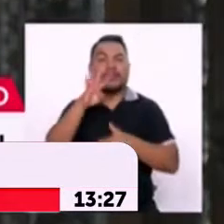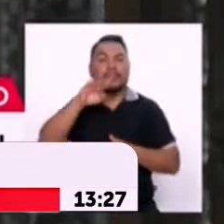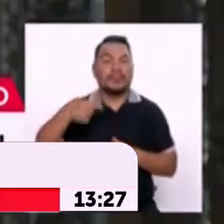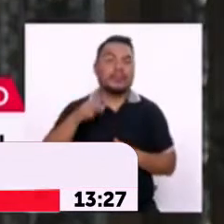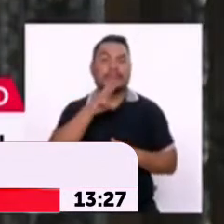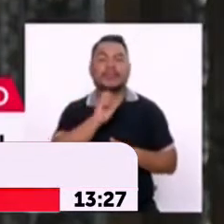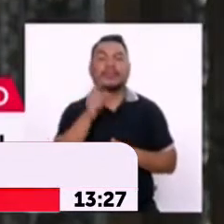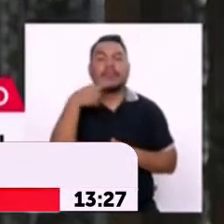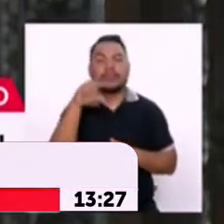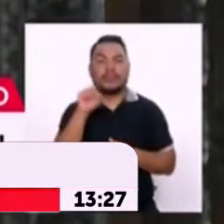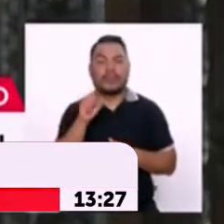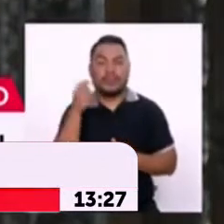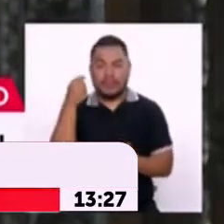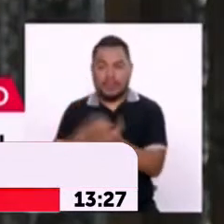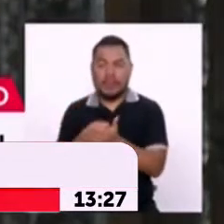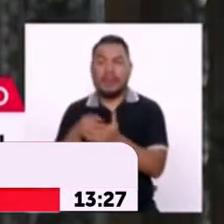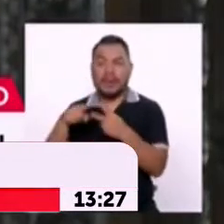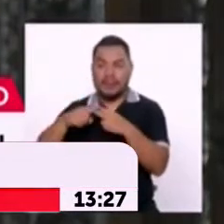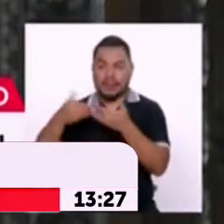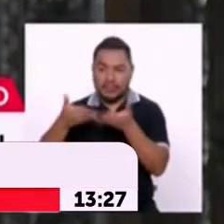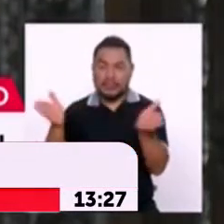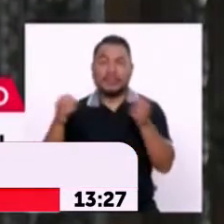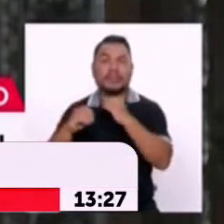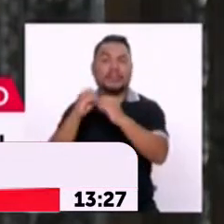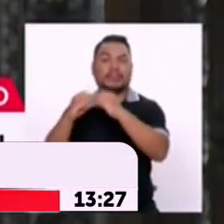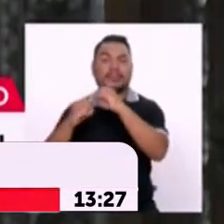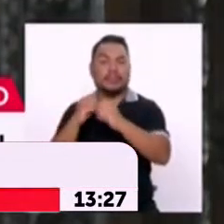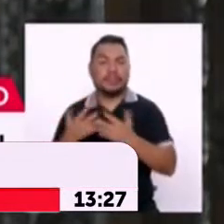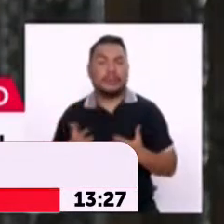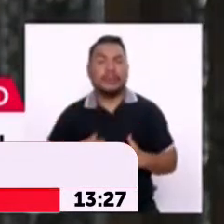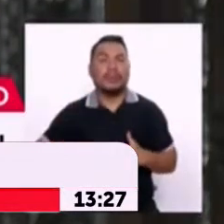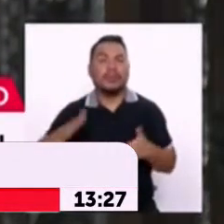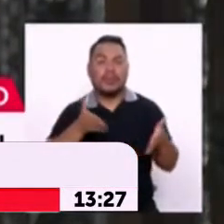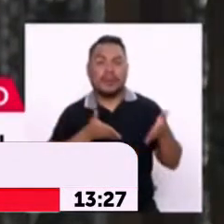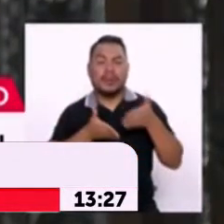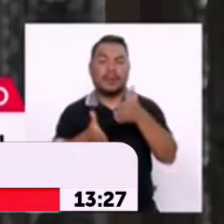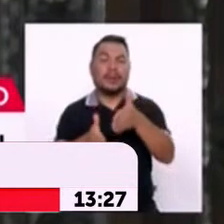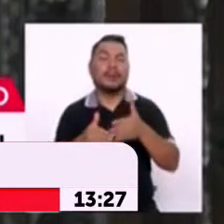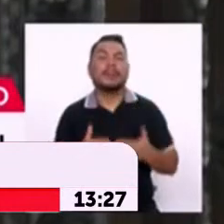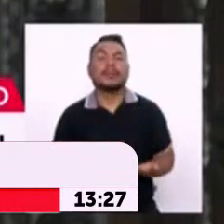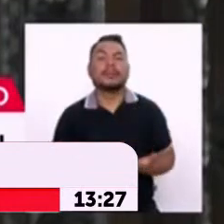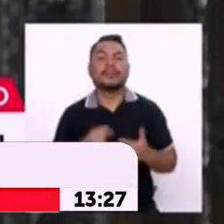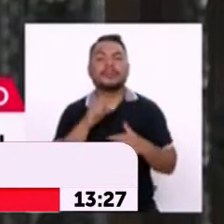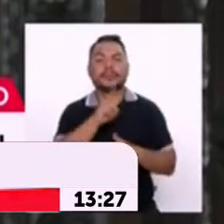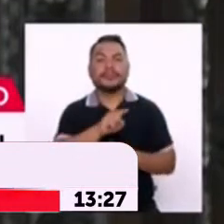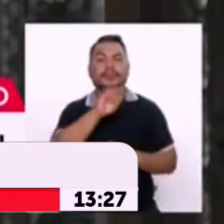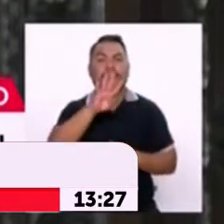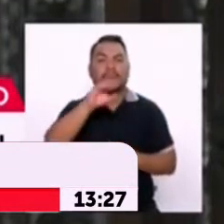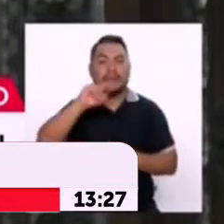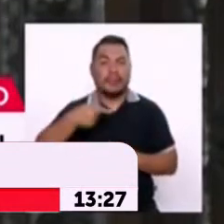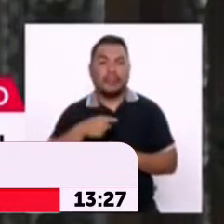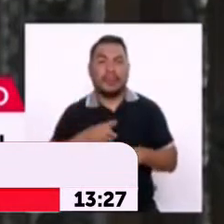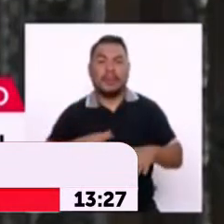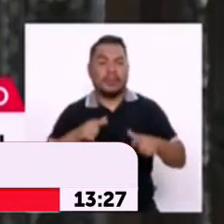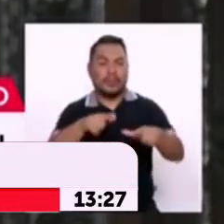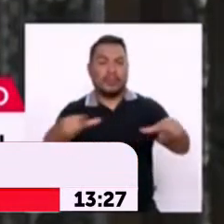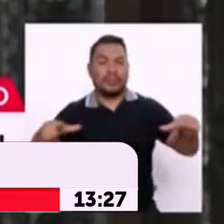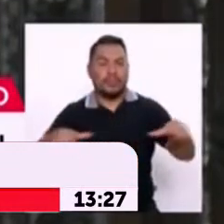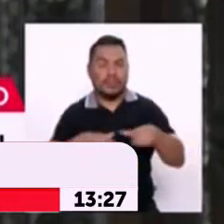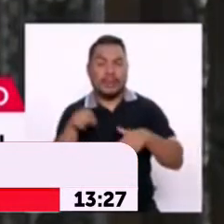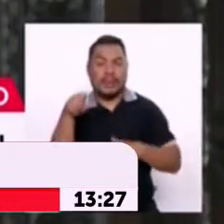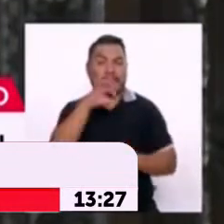4.300 millones de soles y que permitirán la ampliación de la frontera agrícola de 140.000